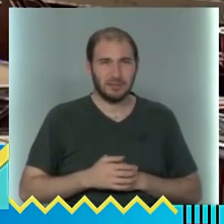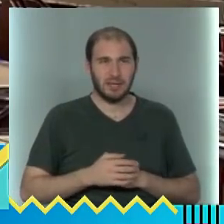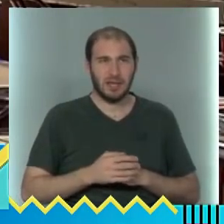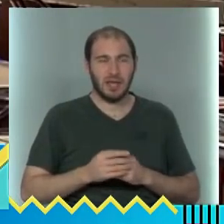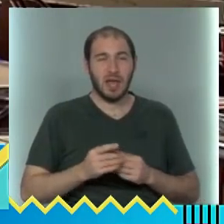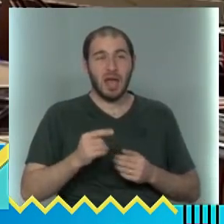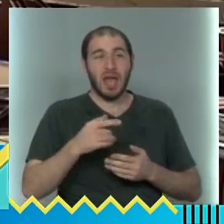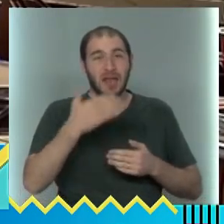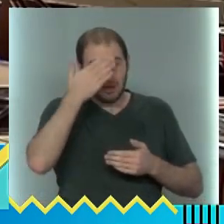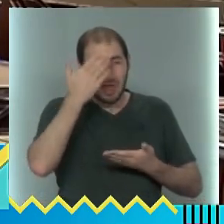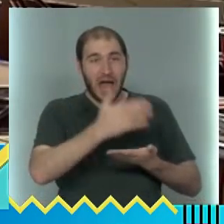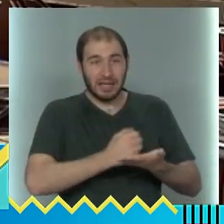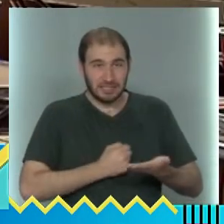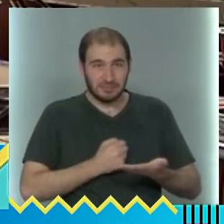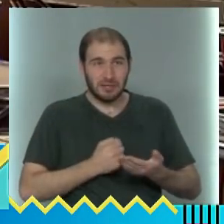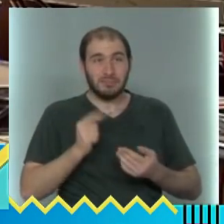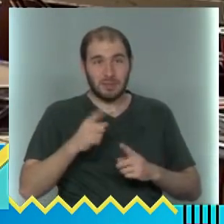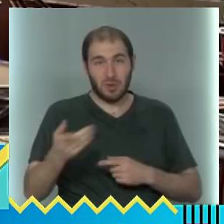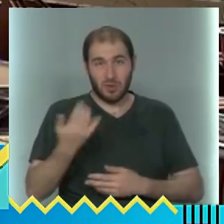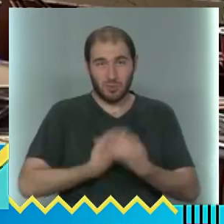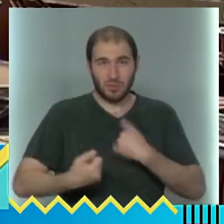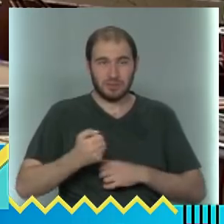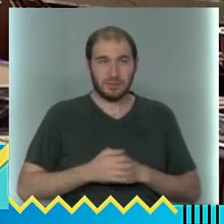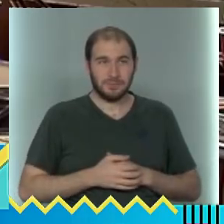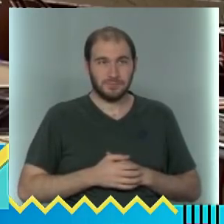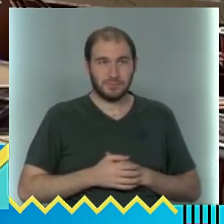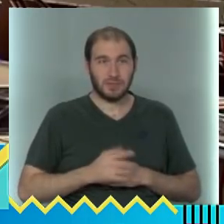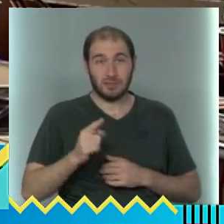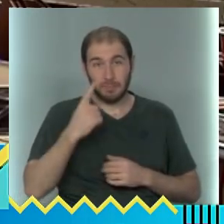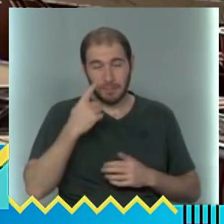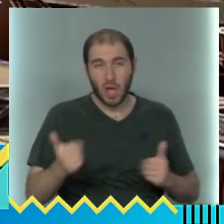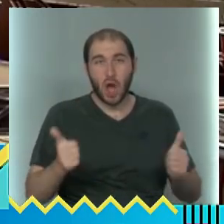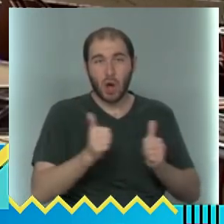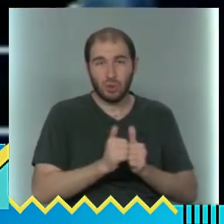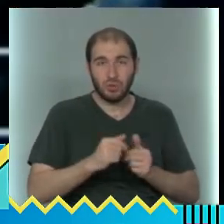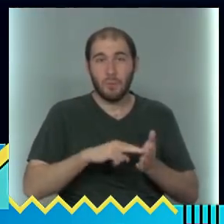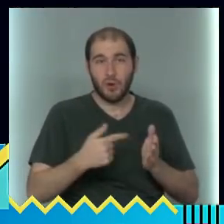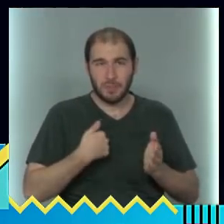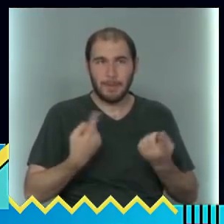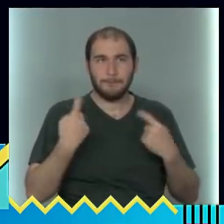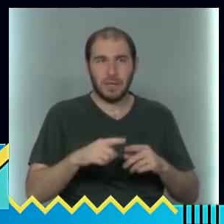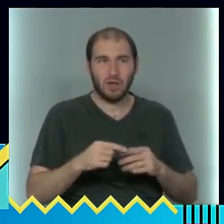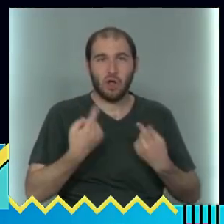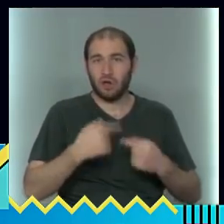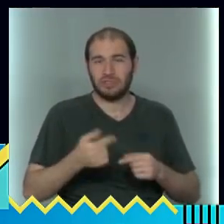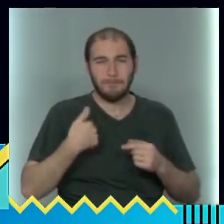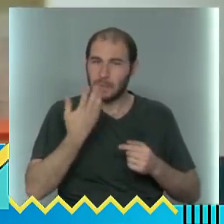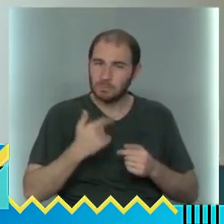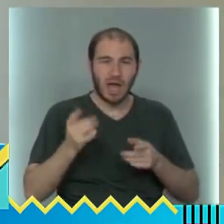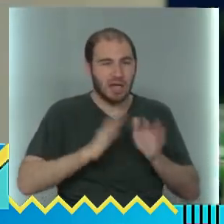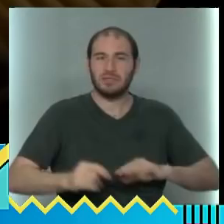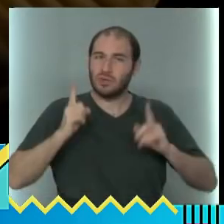de la aceptación de la enfermedad, como decía bien el doctor, es convivir con lo que me está pasando, pero no dejar de hacer lo que me